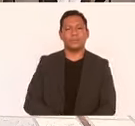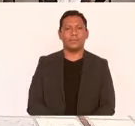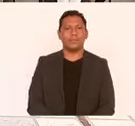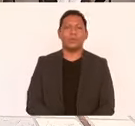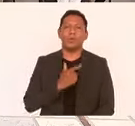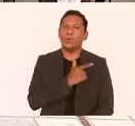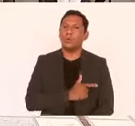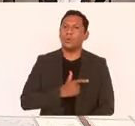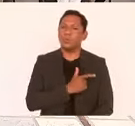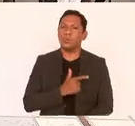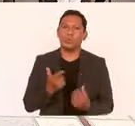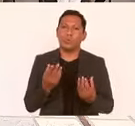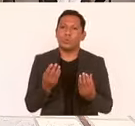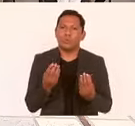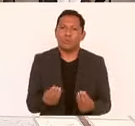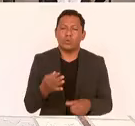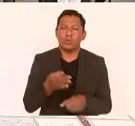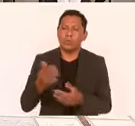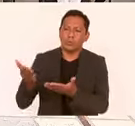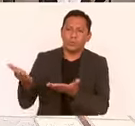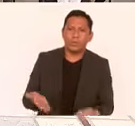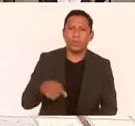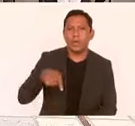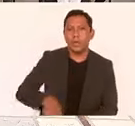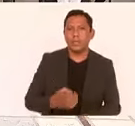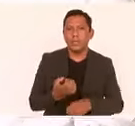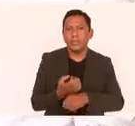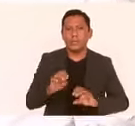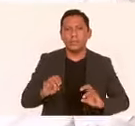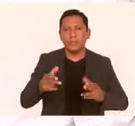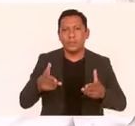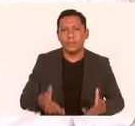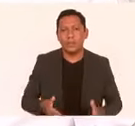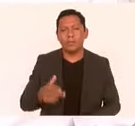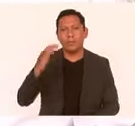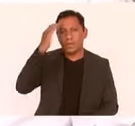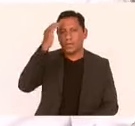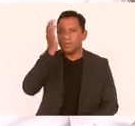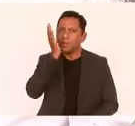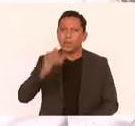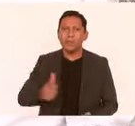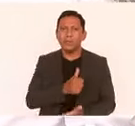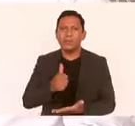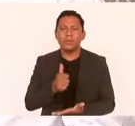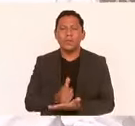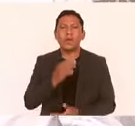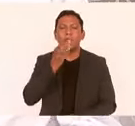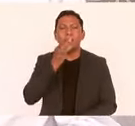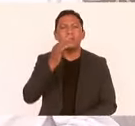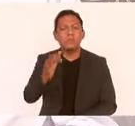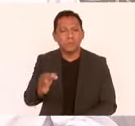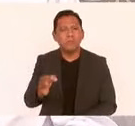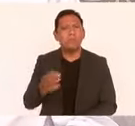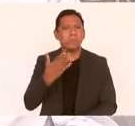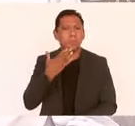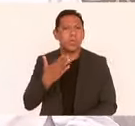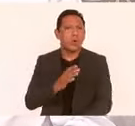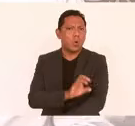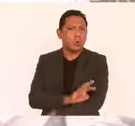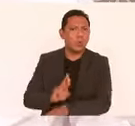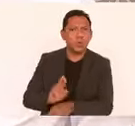Nos da mucho gusto recibirlo en Chiapas y en San Cristóbal, decirle que estamos trabajando de la mano con su